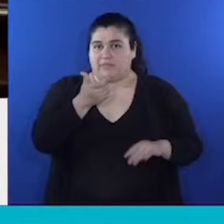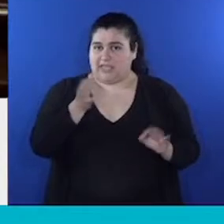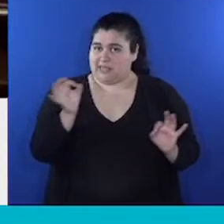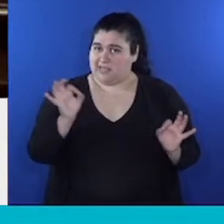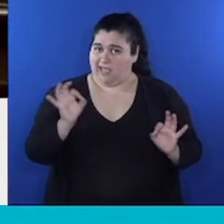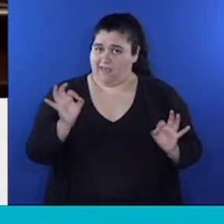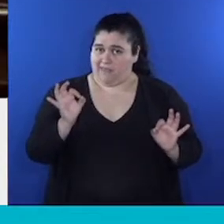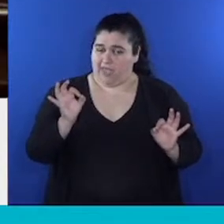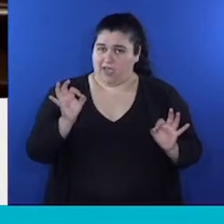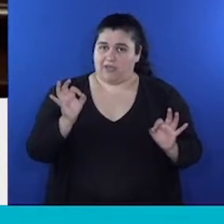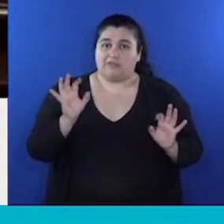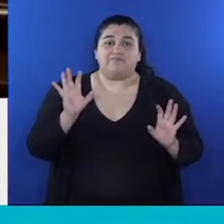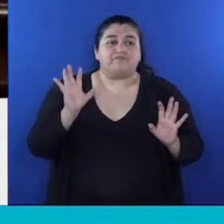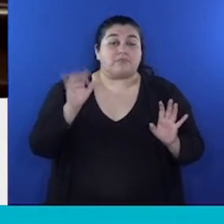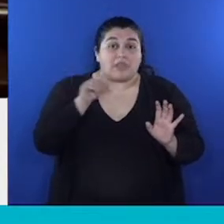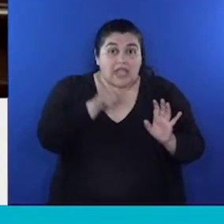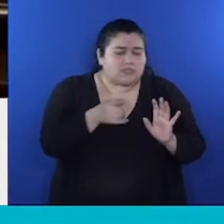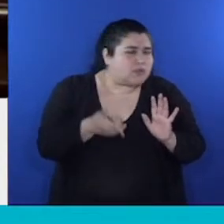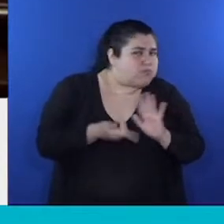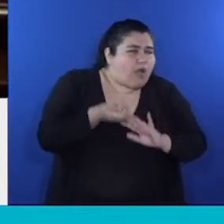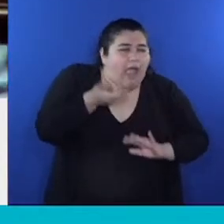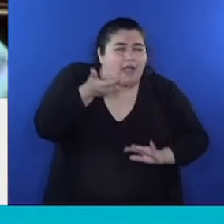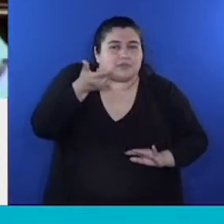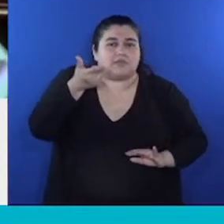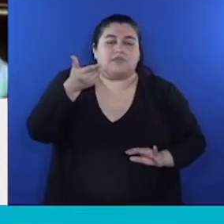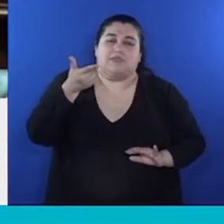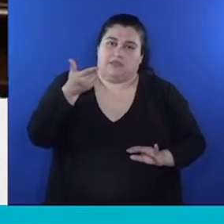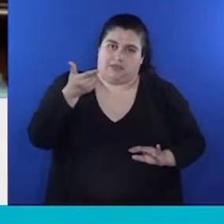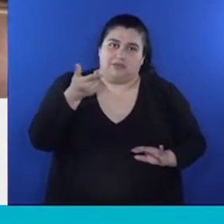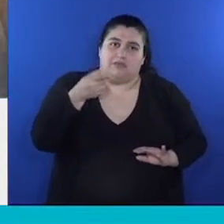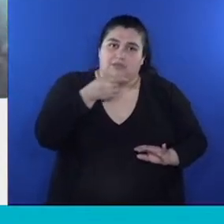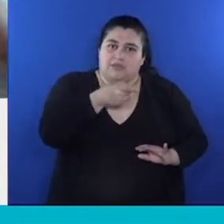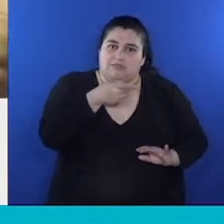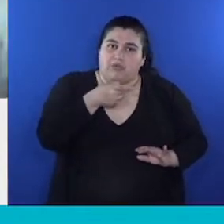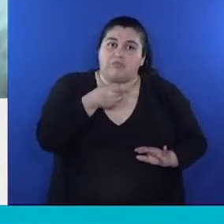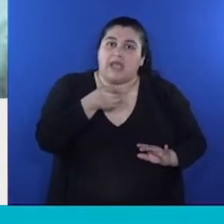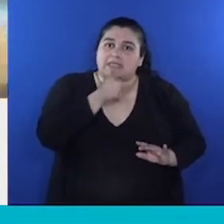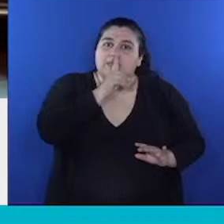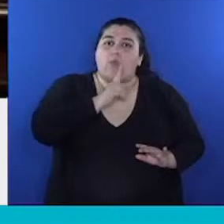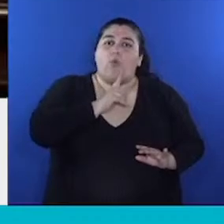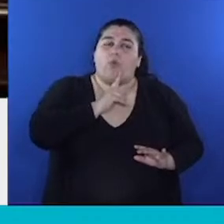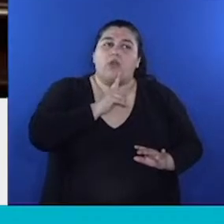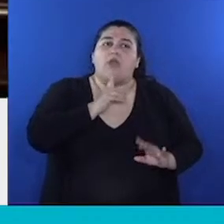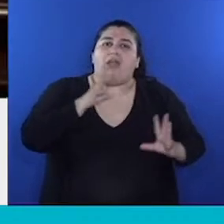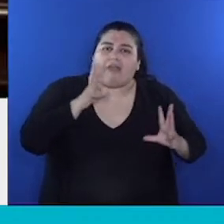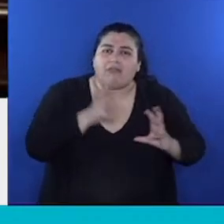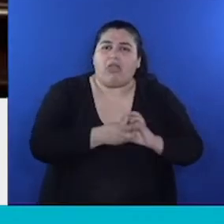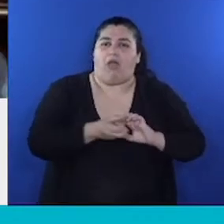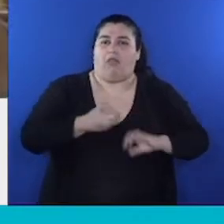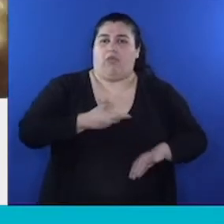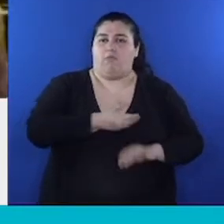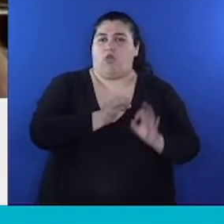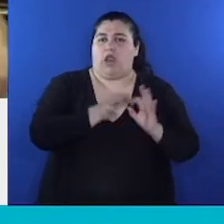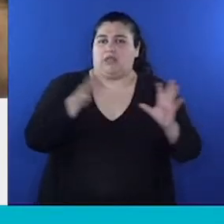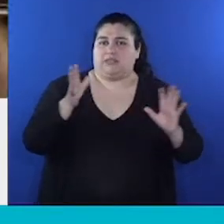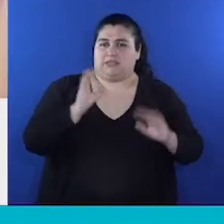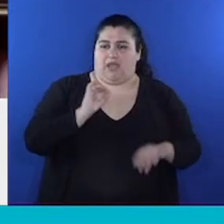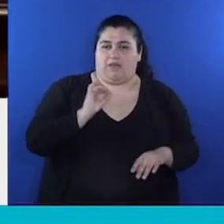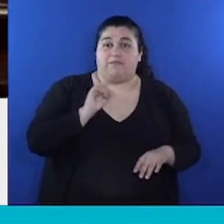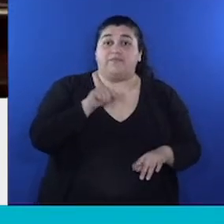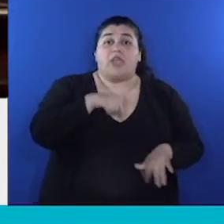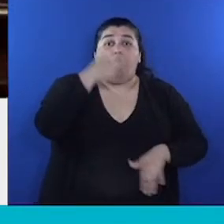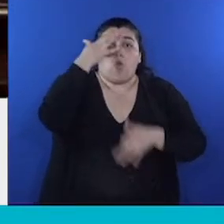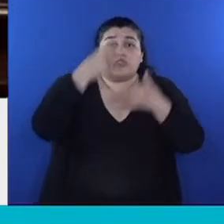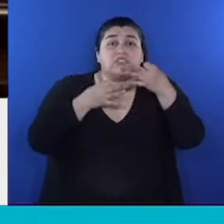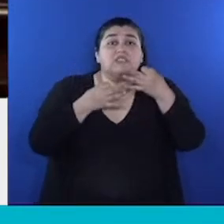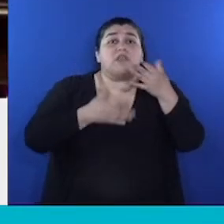un hecho de una extrema gravedad que daña seriamente a la democracia. Y la impunidad que se genera cuando la justicia no avanza en